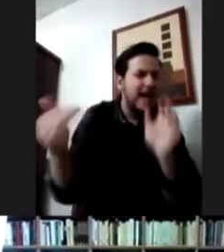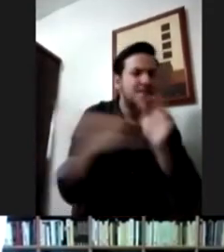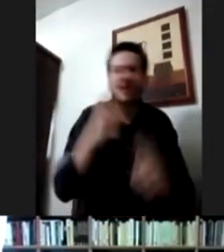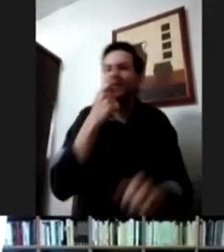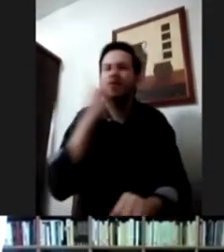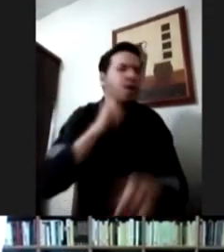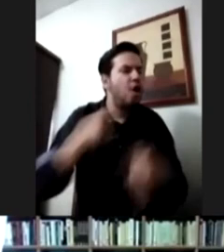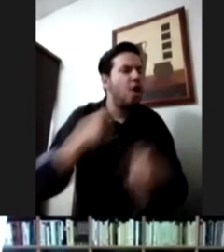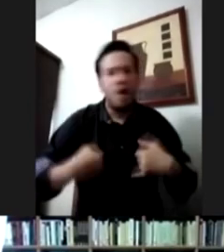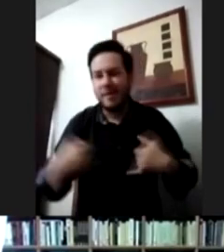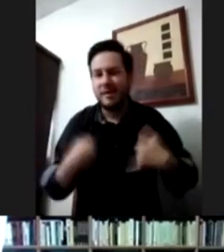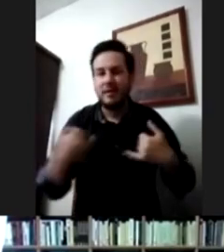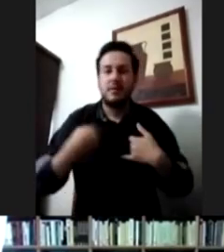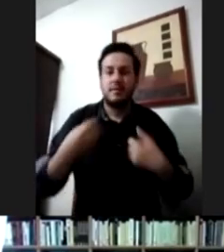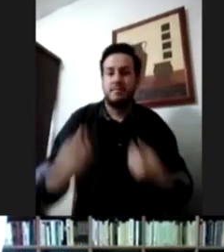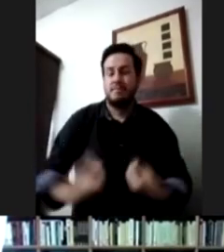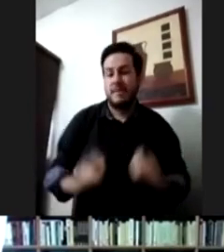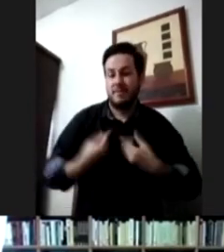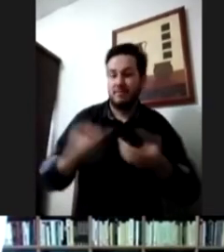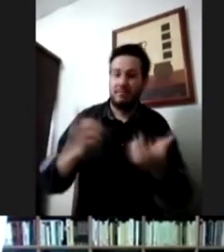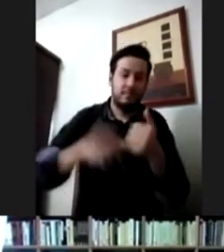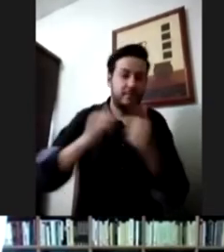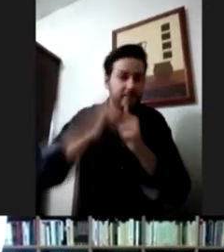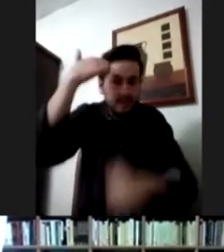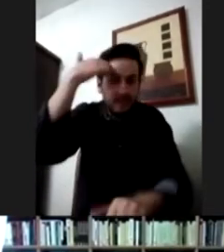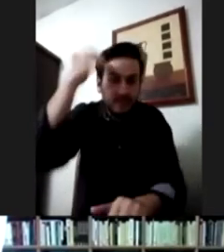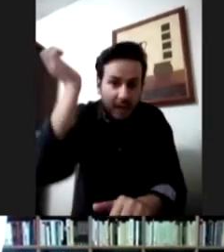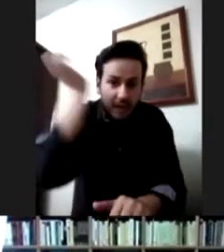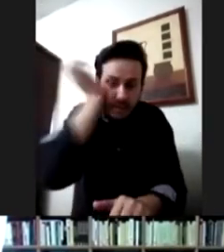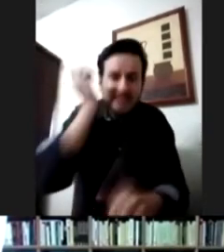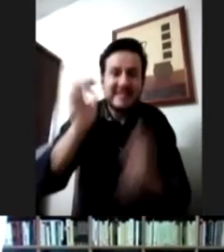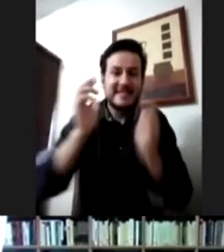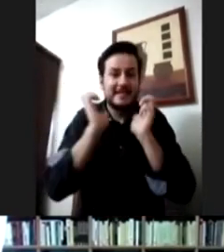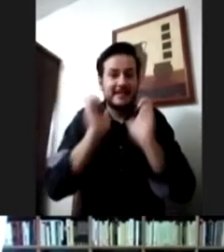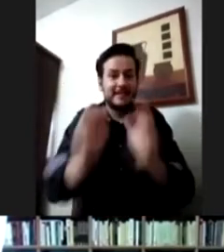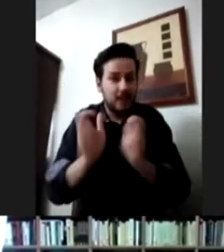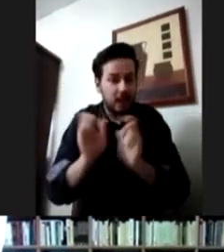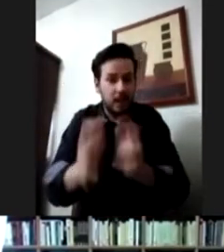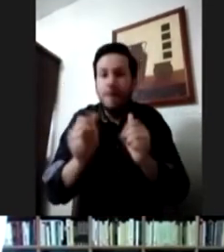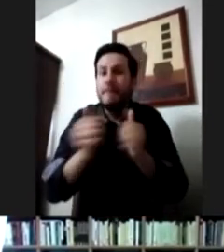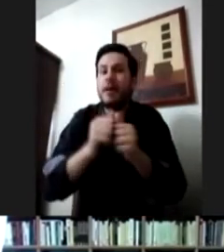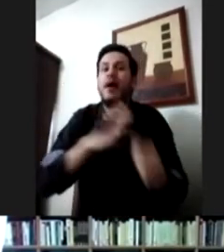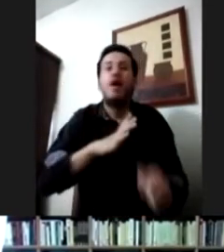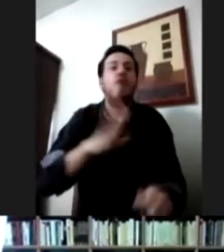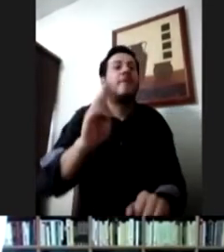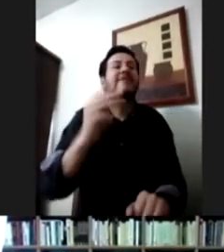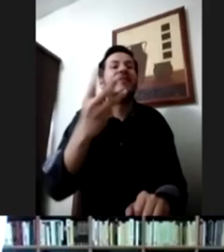que viven en San Cristóbal, que componen el 43% del municipio.